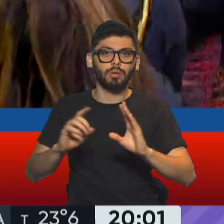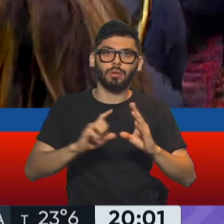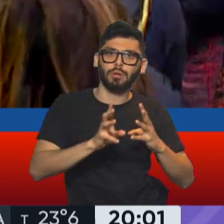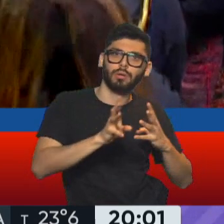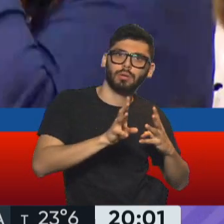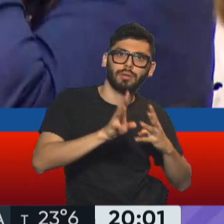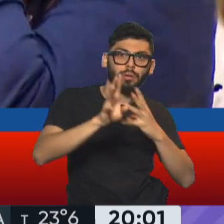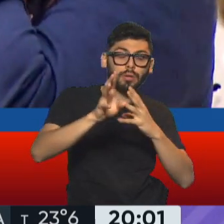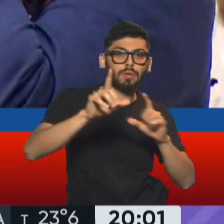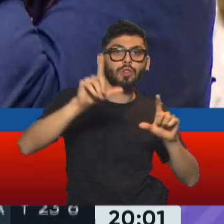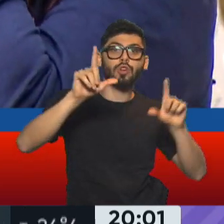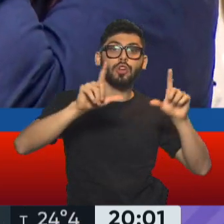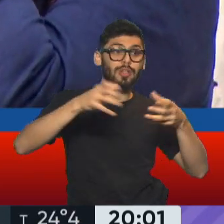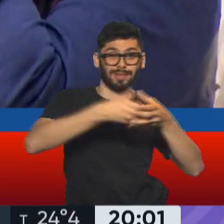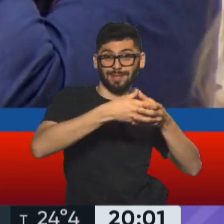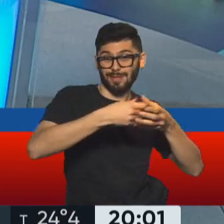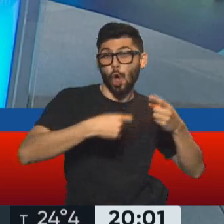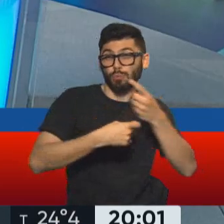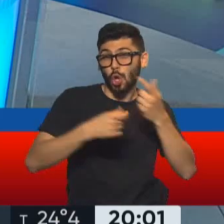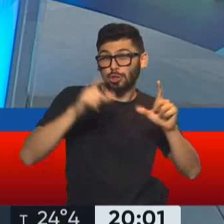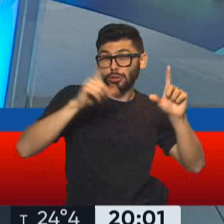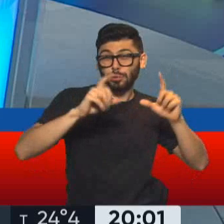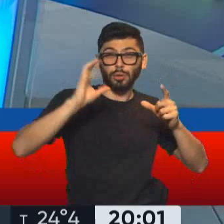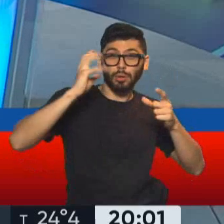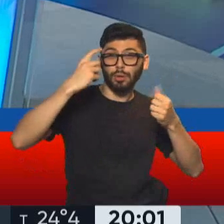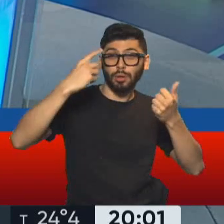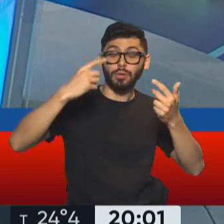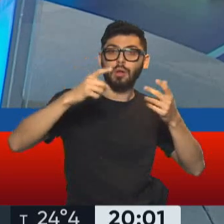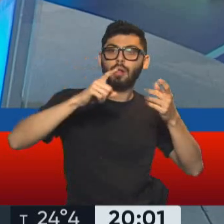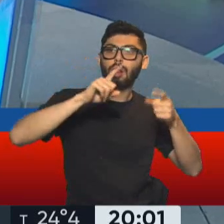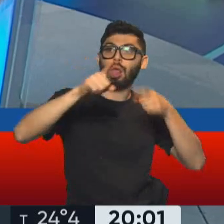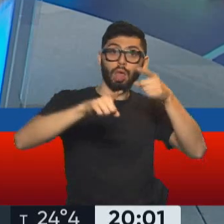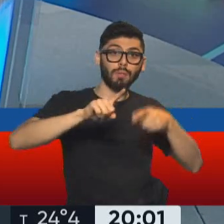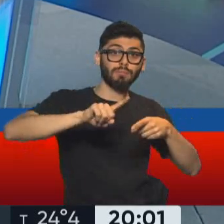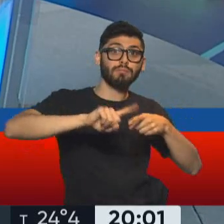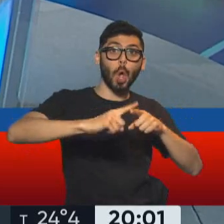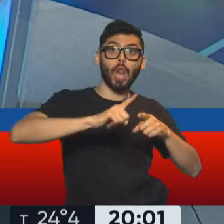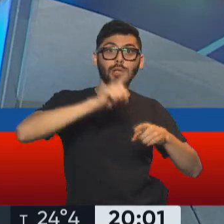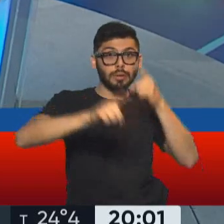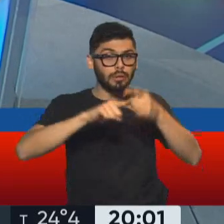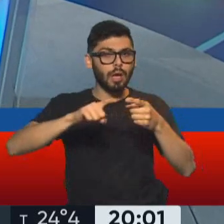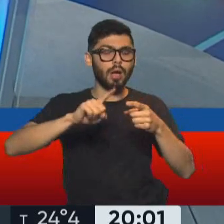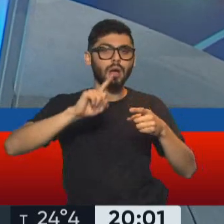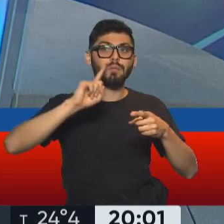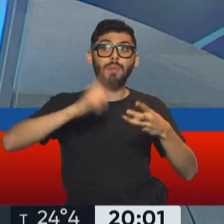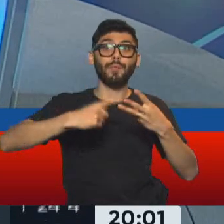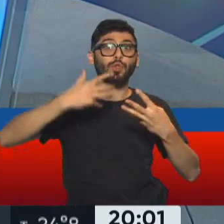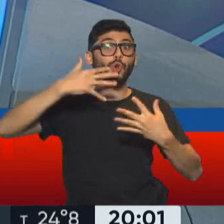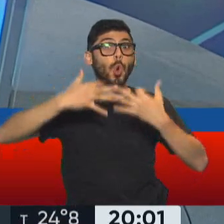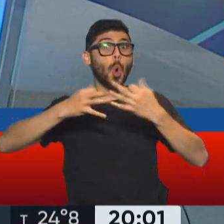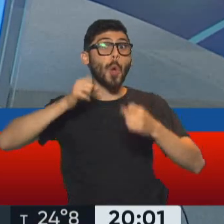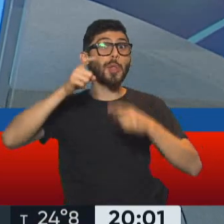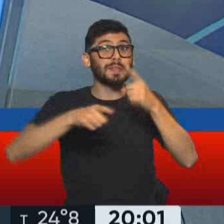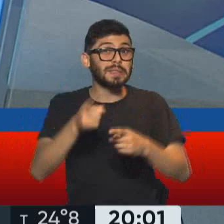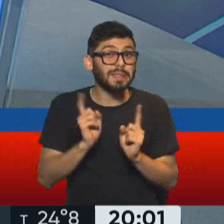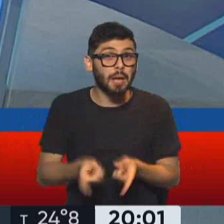derrumbarlo desde los medios de la oposición, desde los políticos de la oposición y desde la justicia, llegó